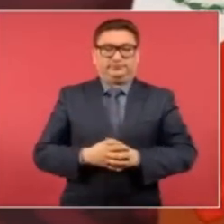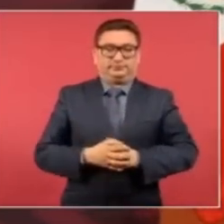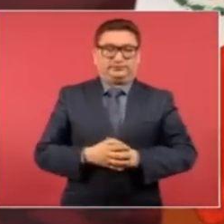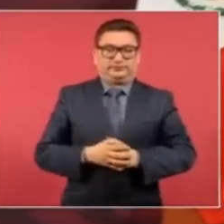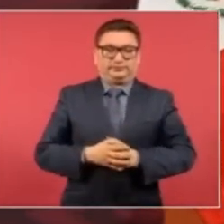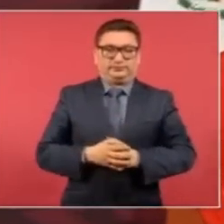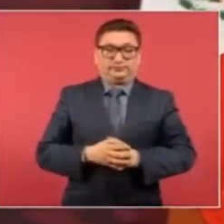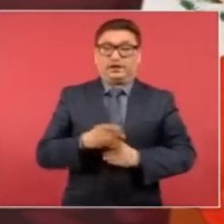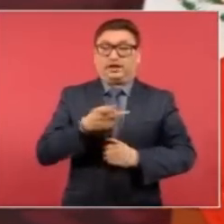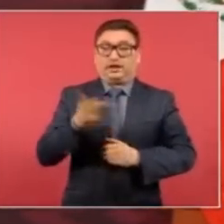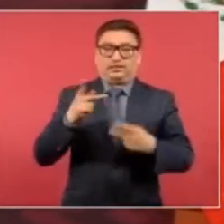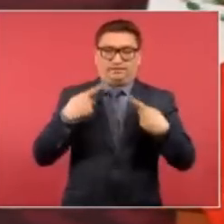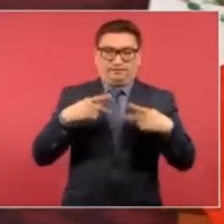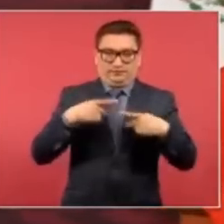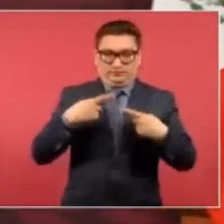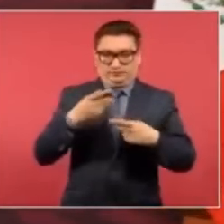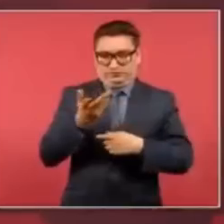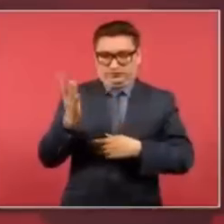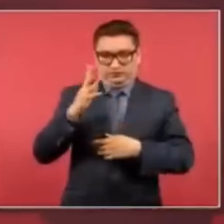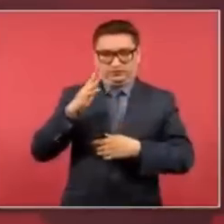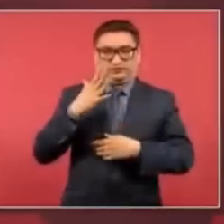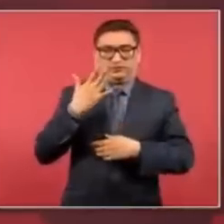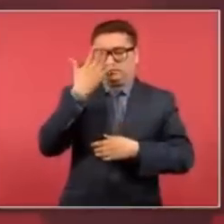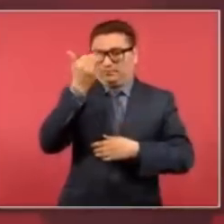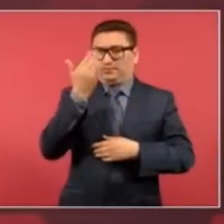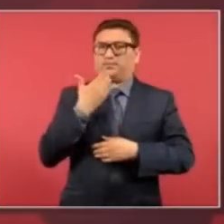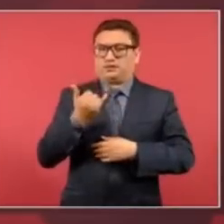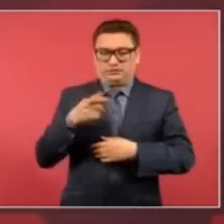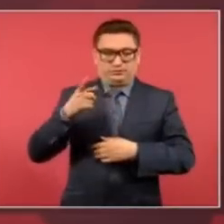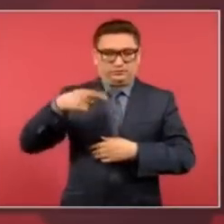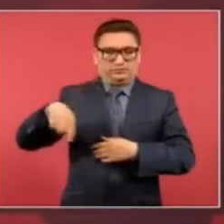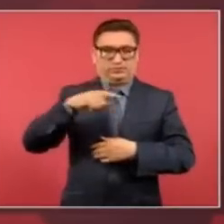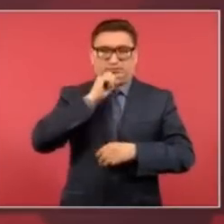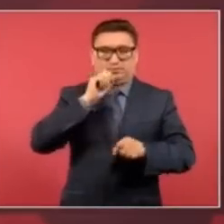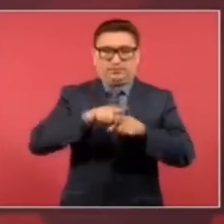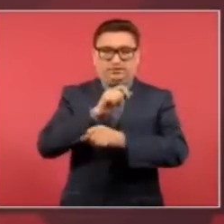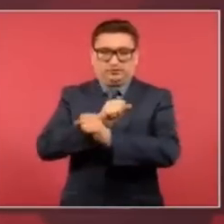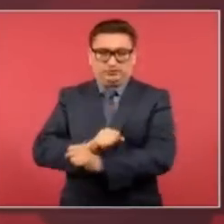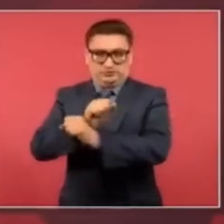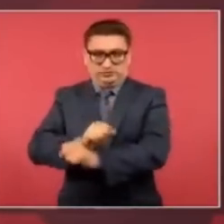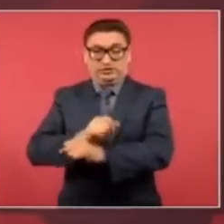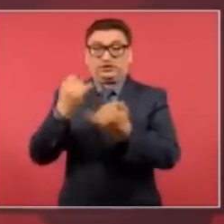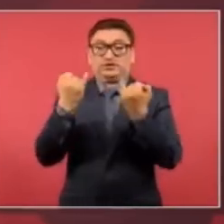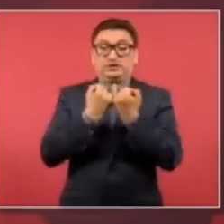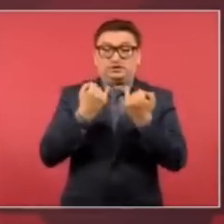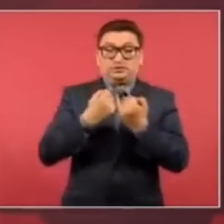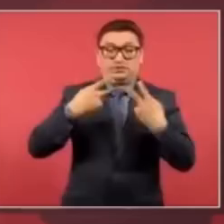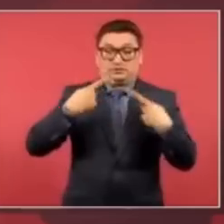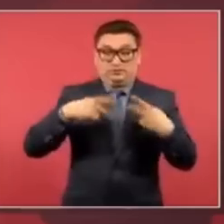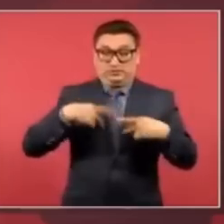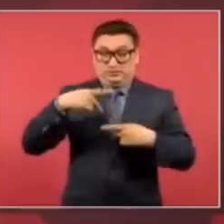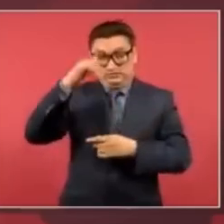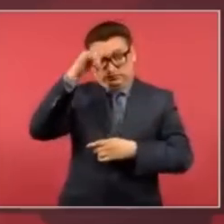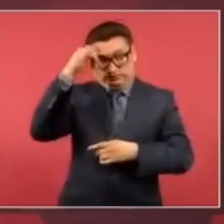de los mayas y también a la esclavitud de los yaquis,